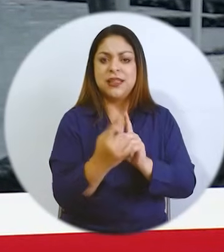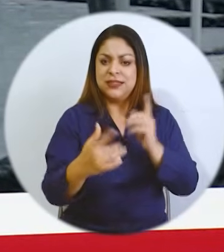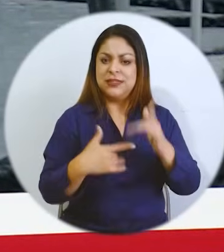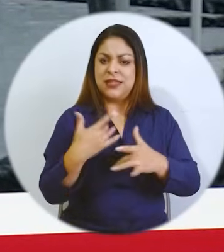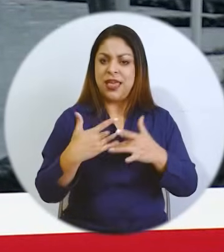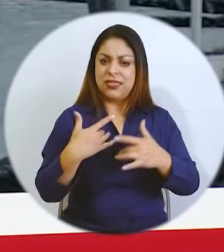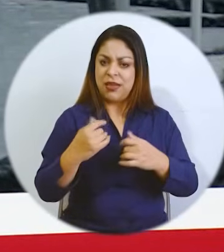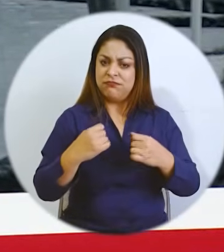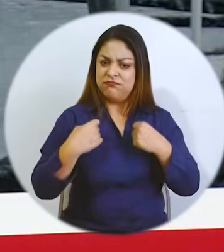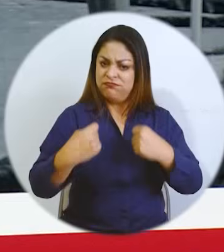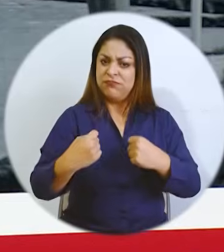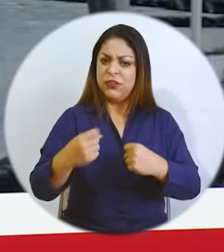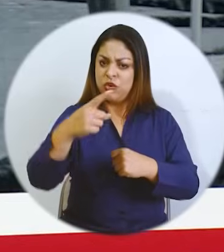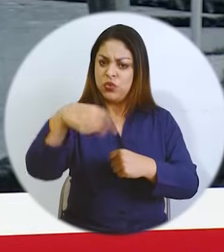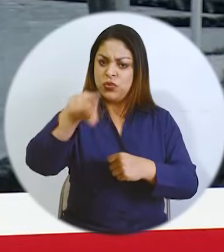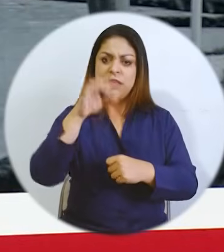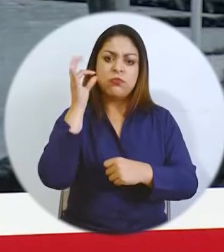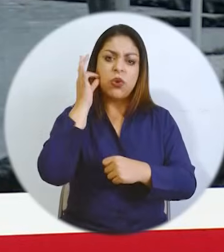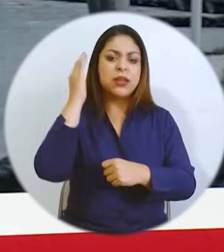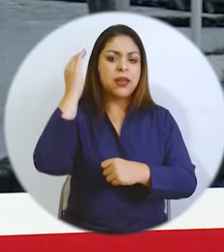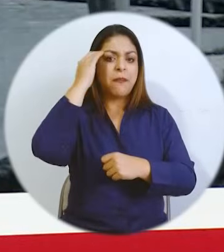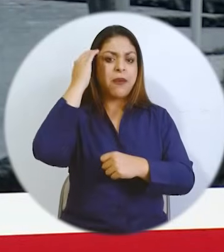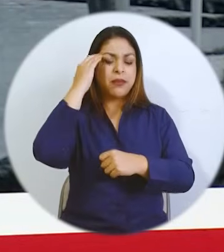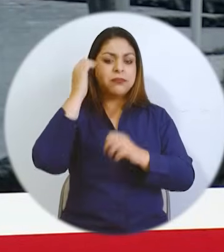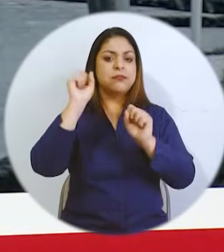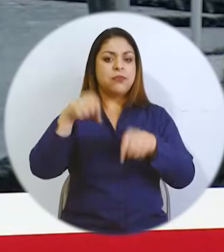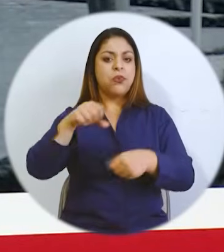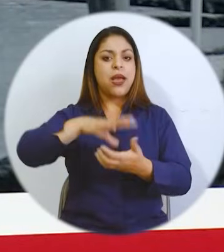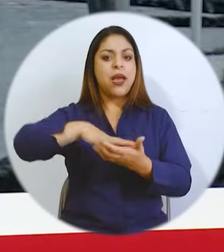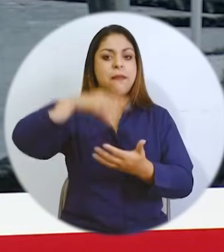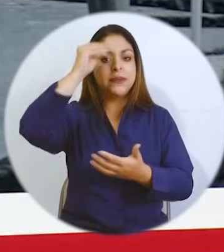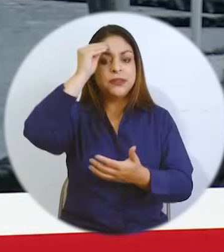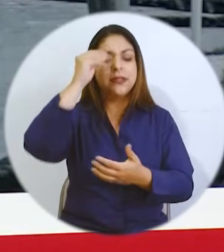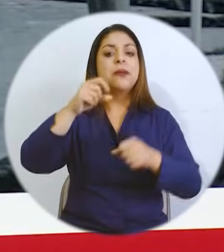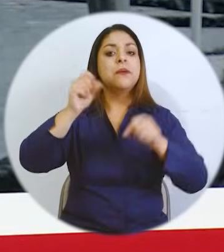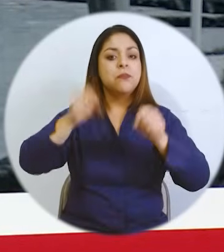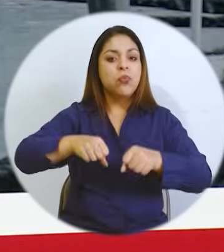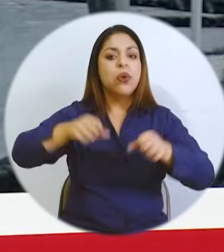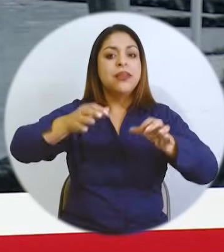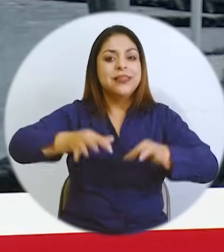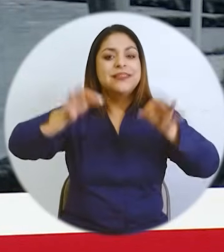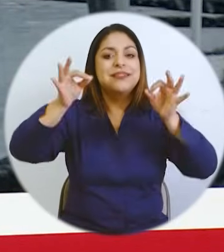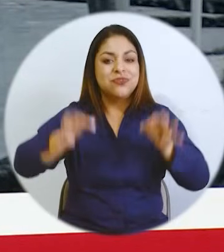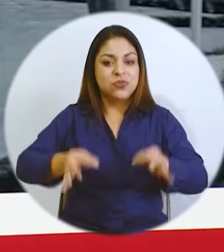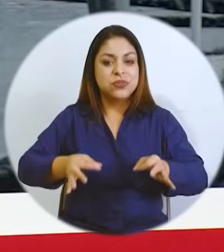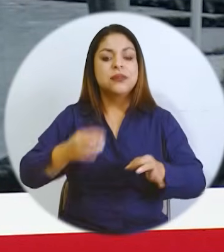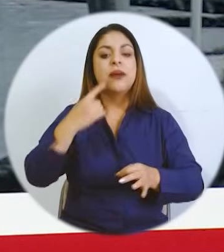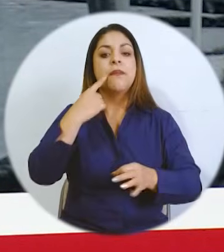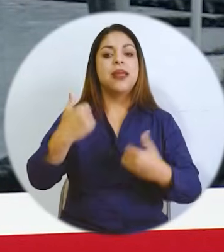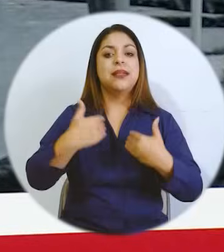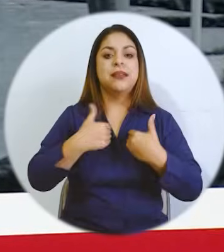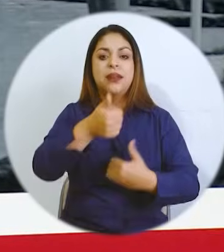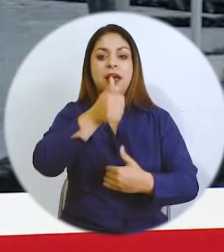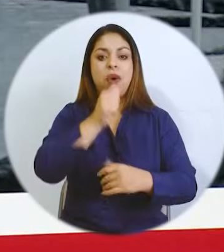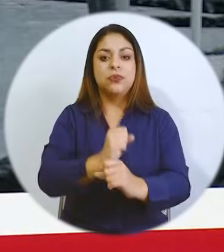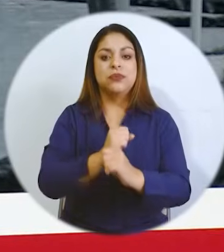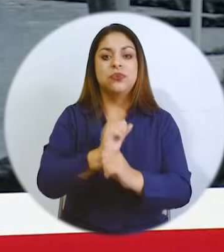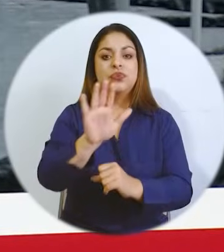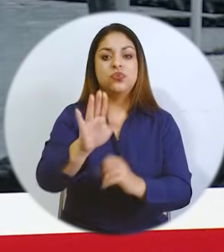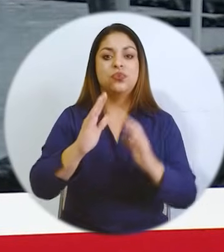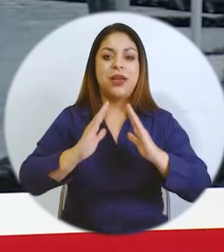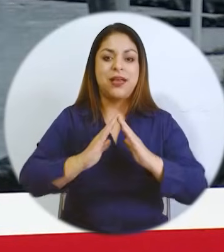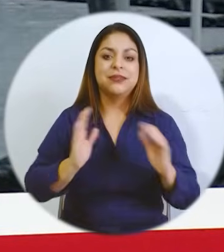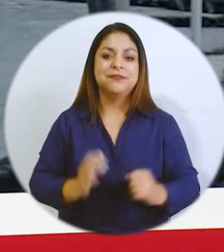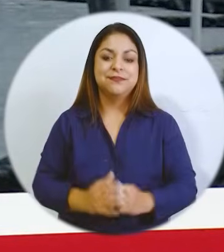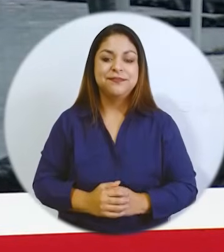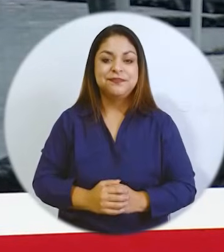siéntanse empoderadas de que ustedes son capaces, de que ustedes pueden aprender, de que ustedes pueden llegar a tomar decisiones para tener agua segura